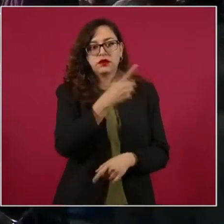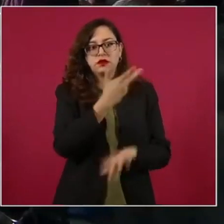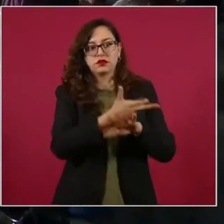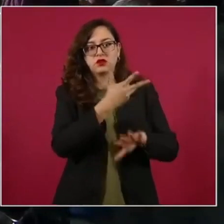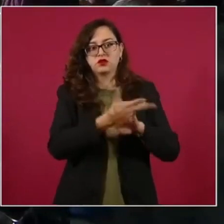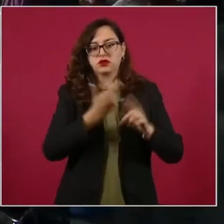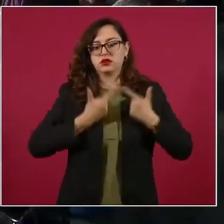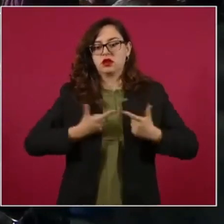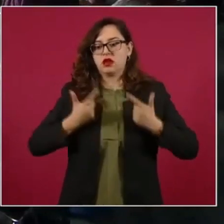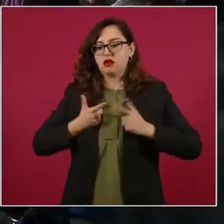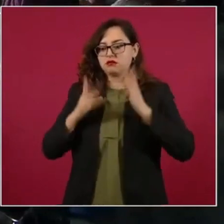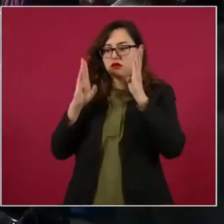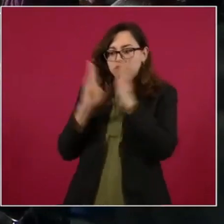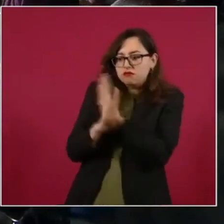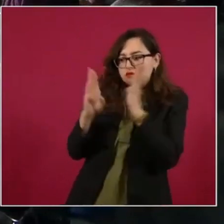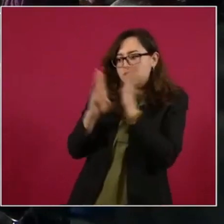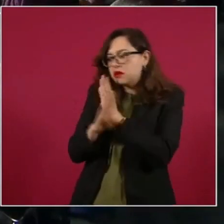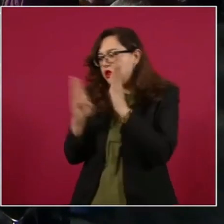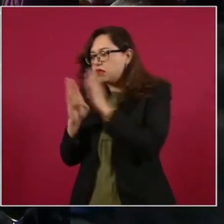del Departamento de Estado.